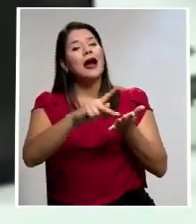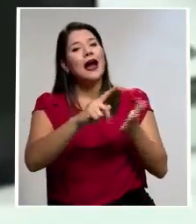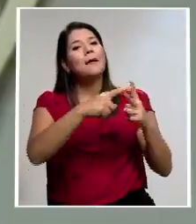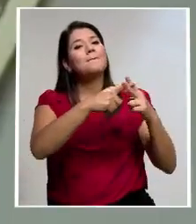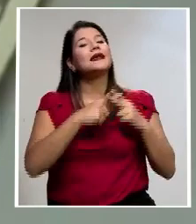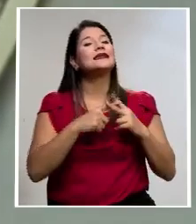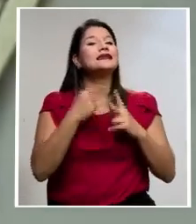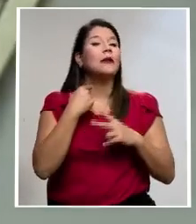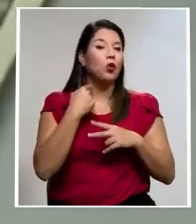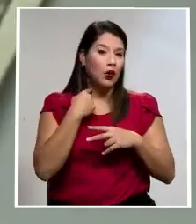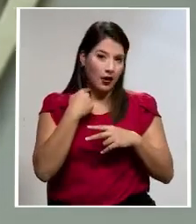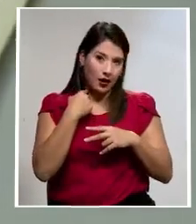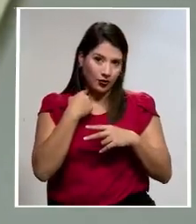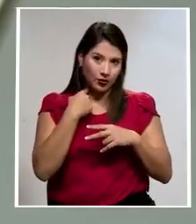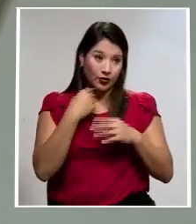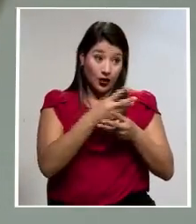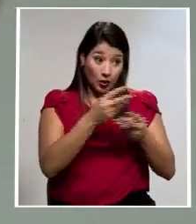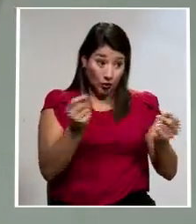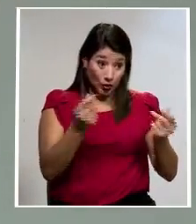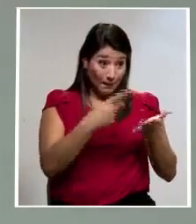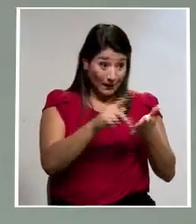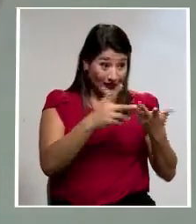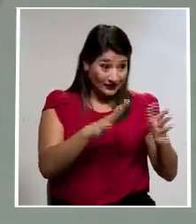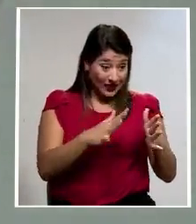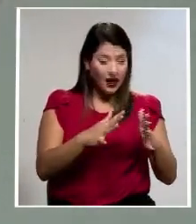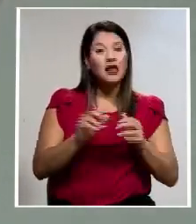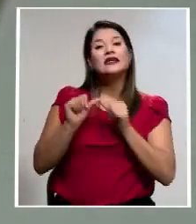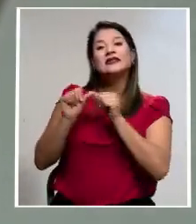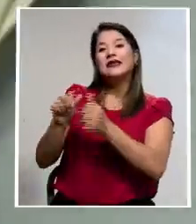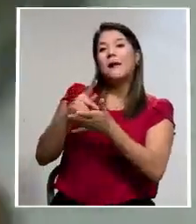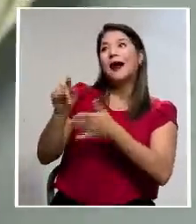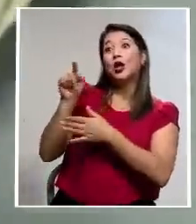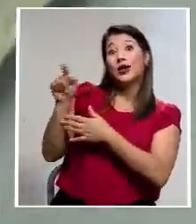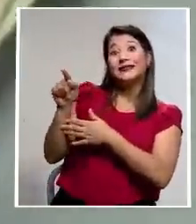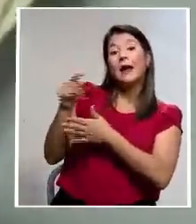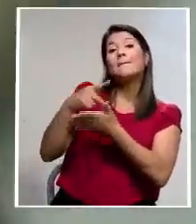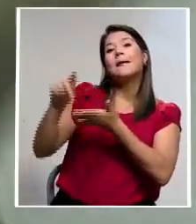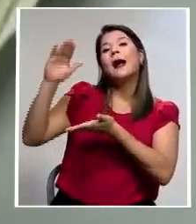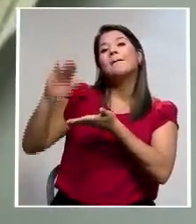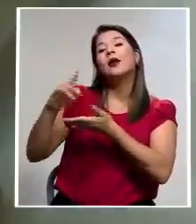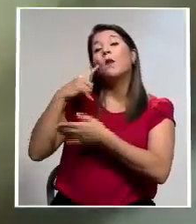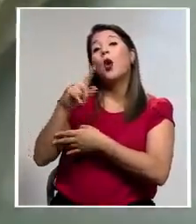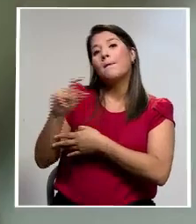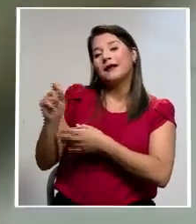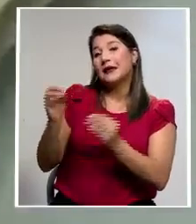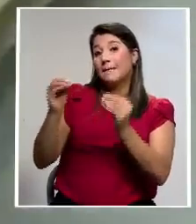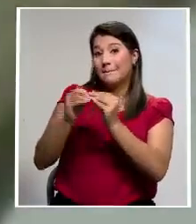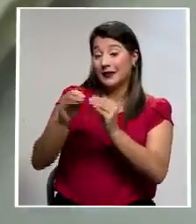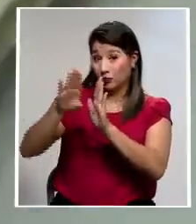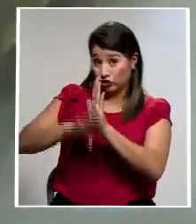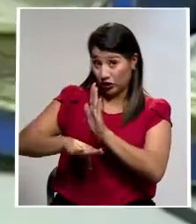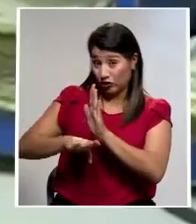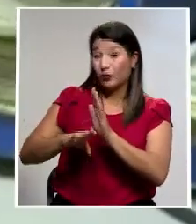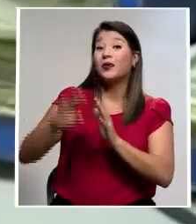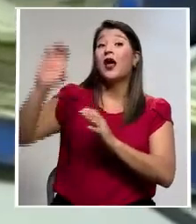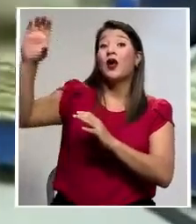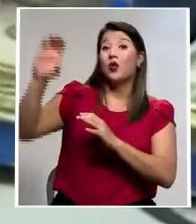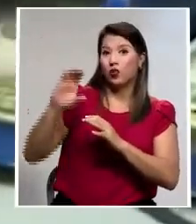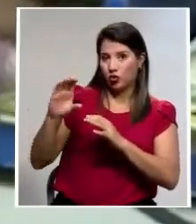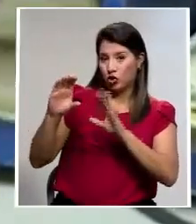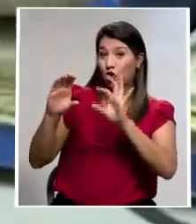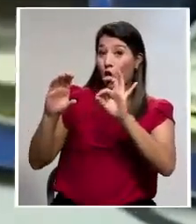cara y a corto plazo por una deuda barata y a mayor plazo. Y el 10% restante, y de cada transacción que se logre